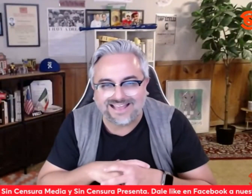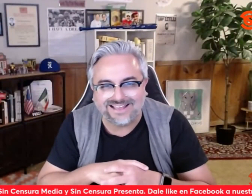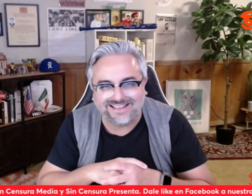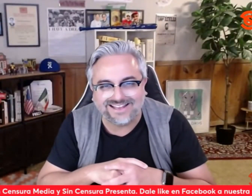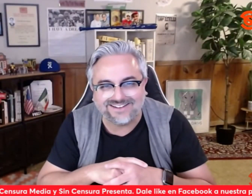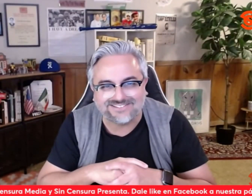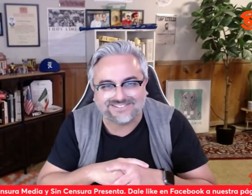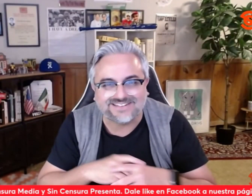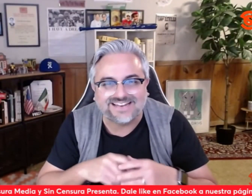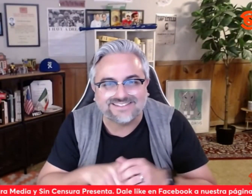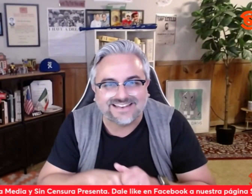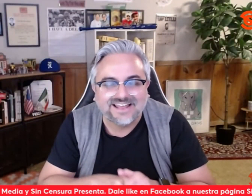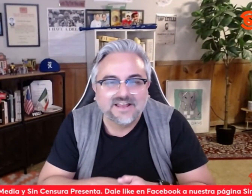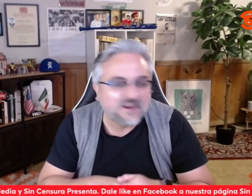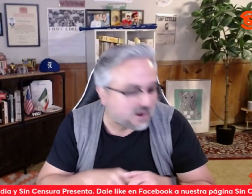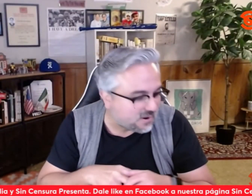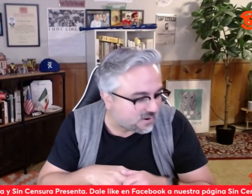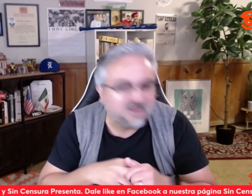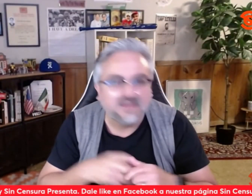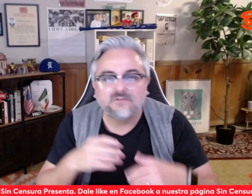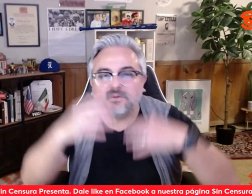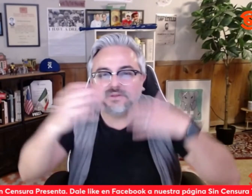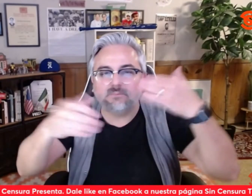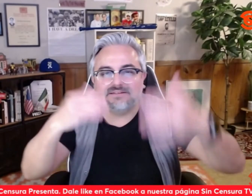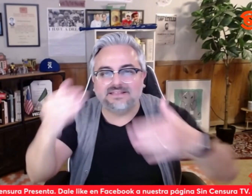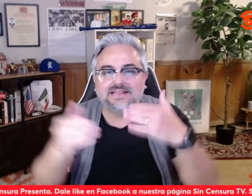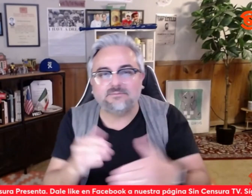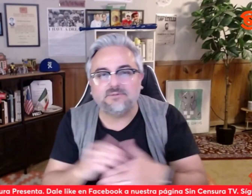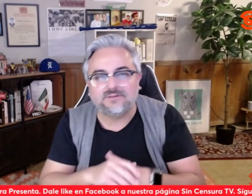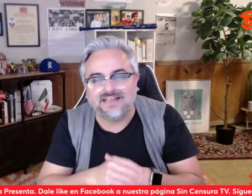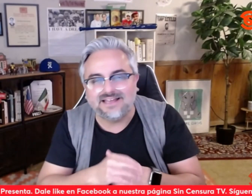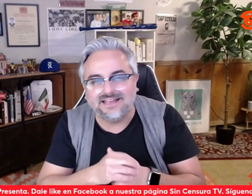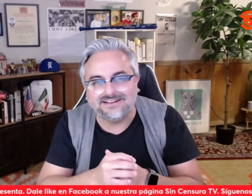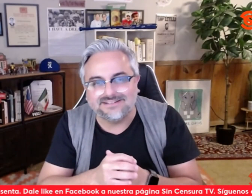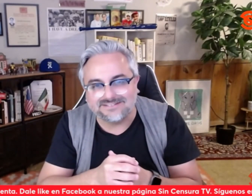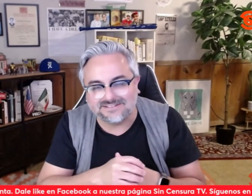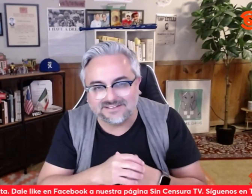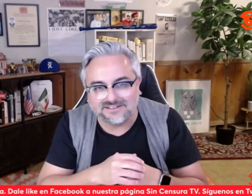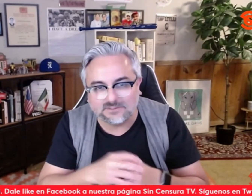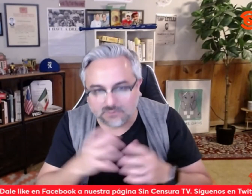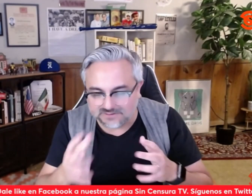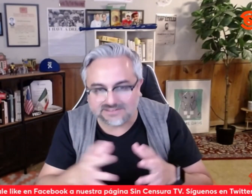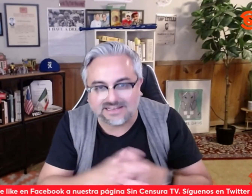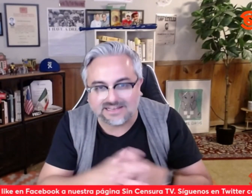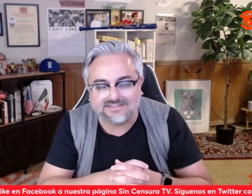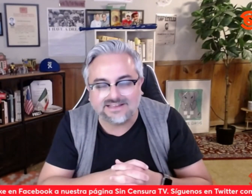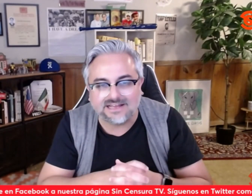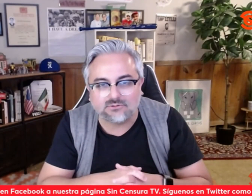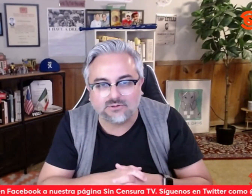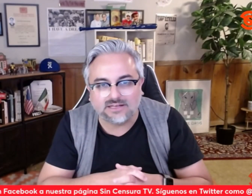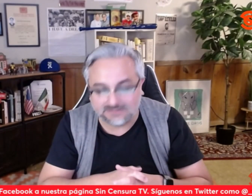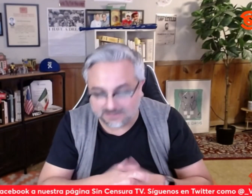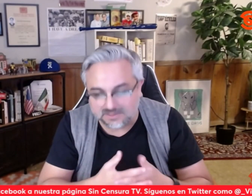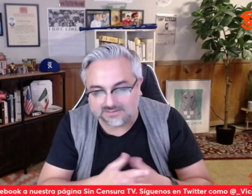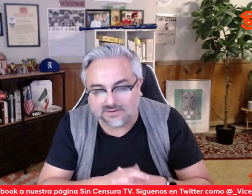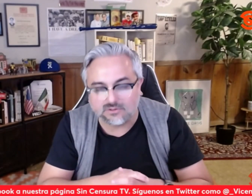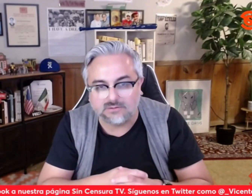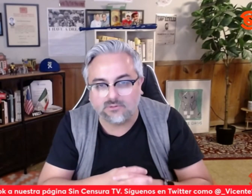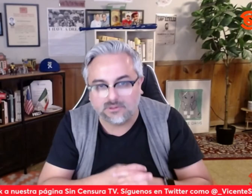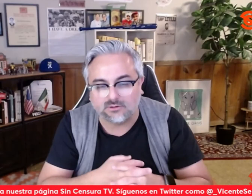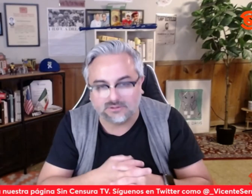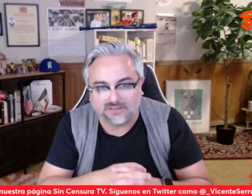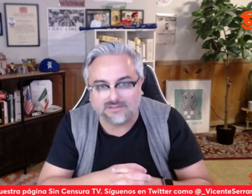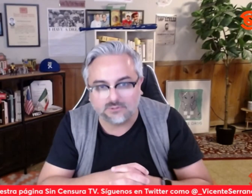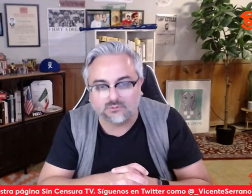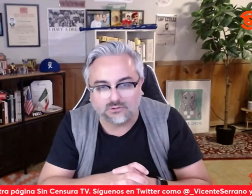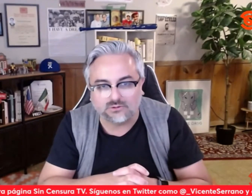que el cuestionario de la... No. Es un poquito más adelante, amigo. Está en después de esta cápsula de vida saludable,